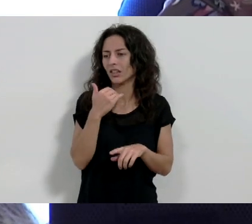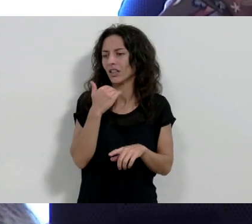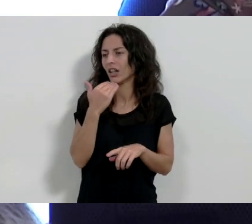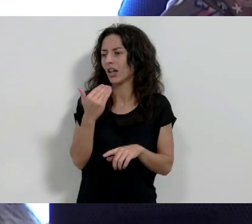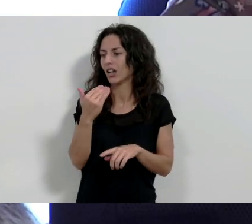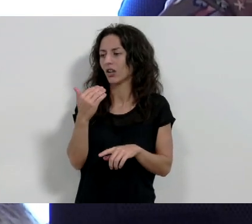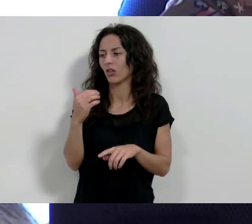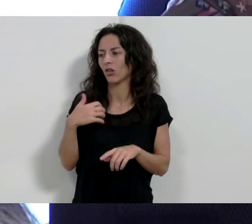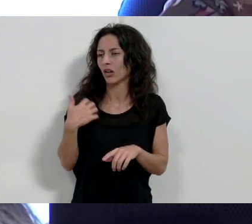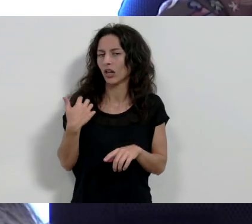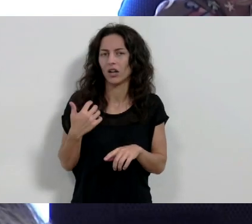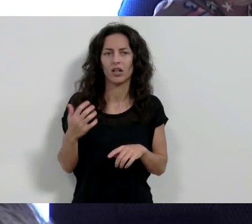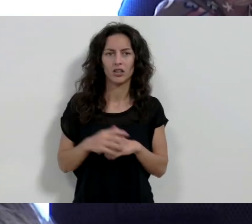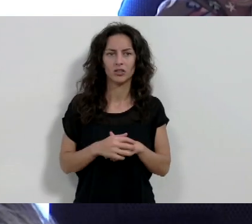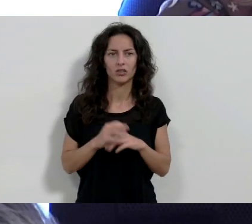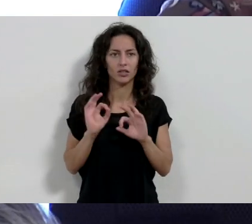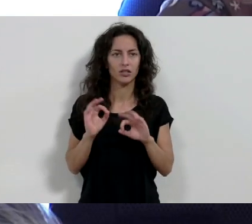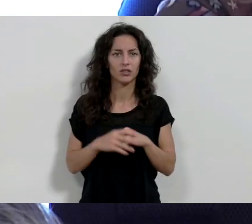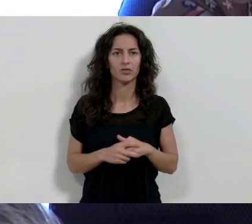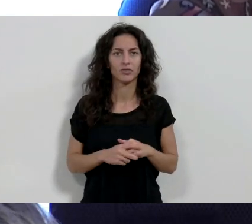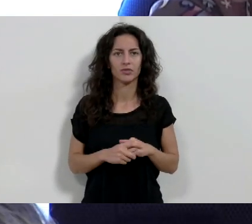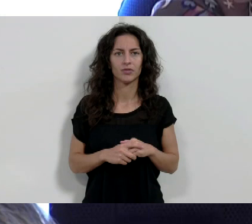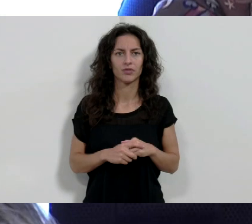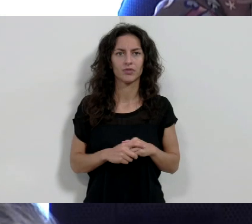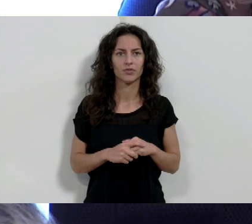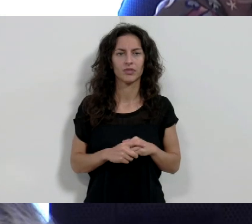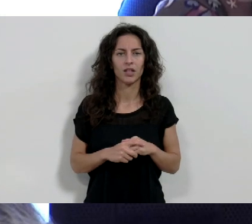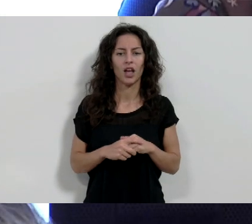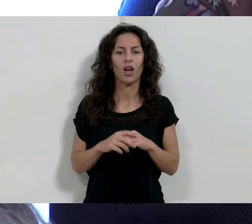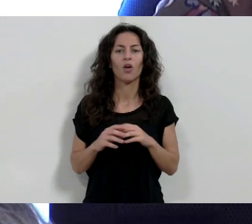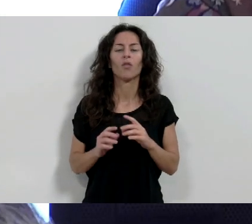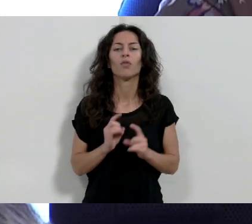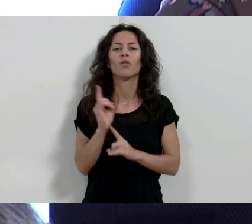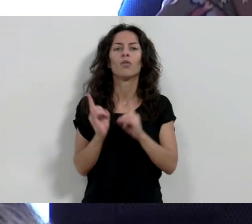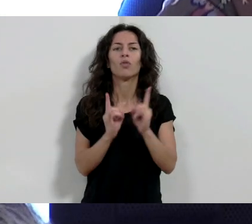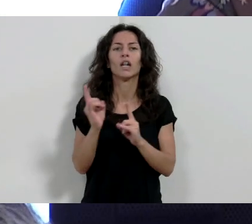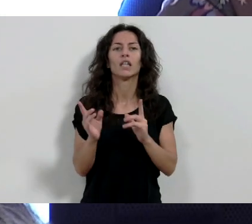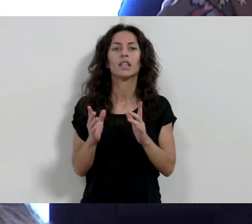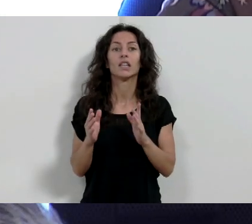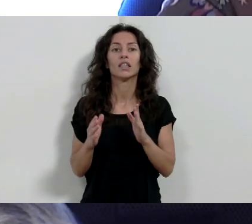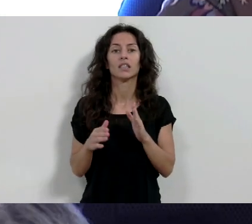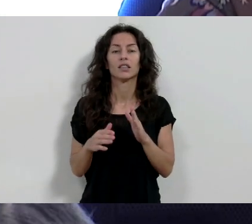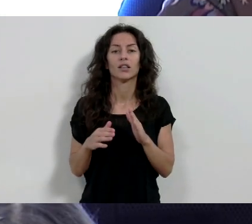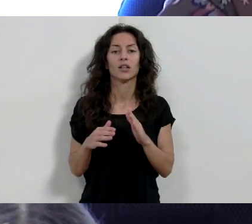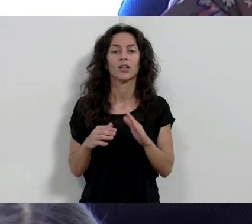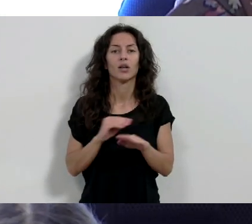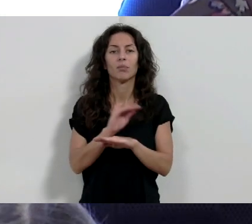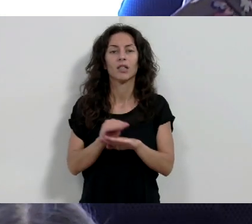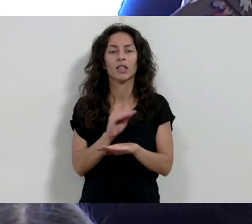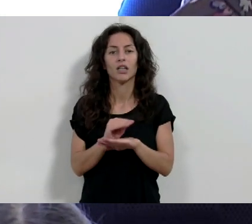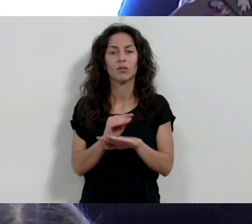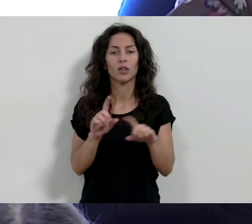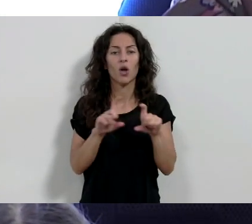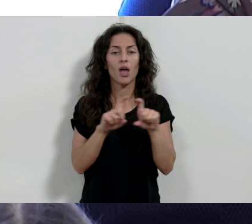legionela. ¿Cómo se hace? Con una empresa. Y no pasa nada. Los jardines, con un